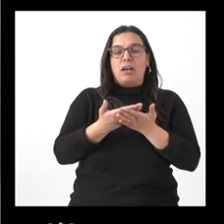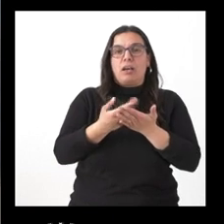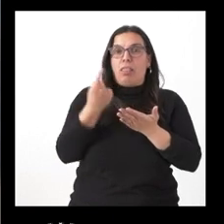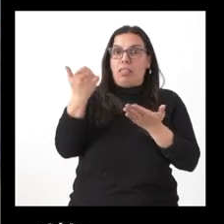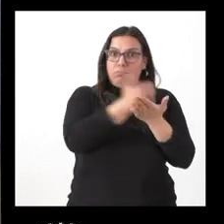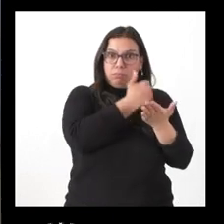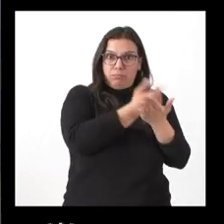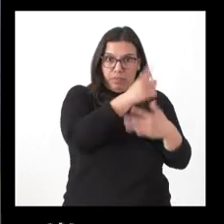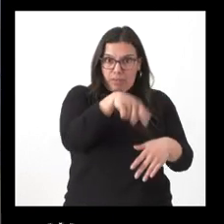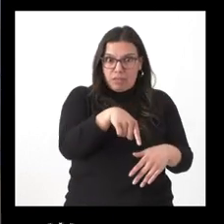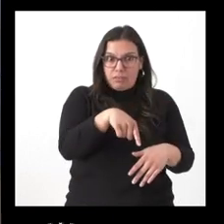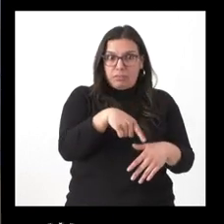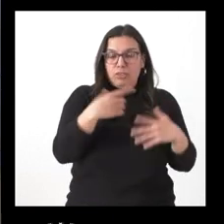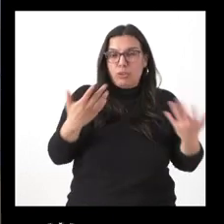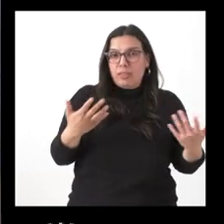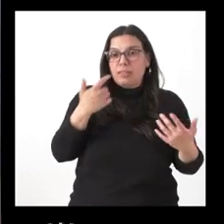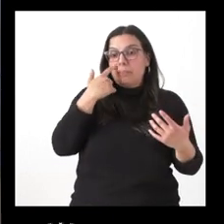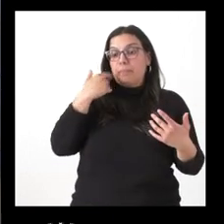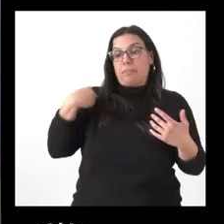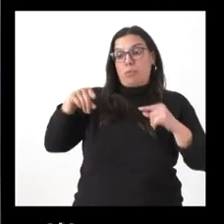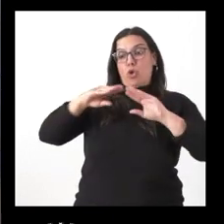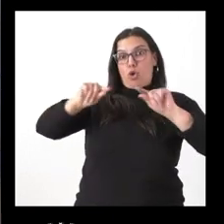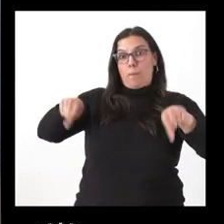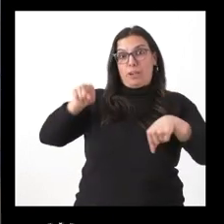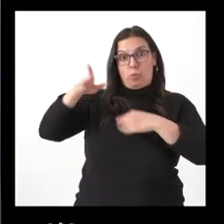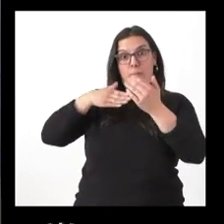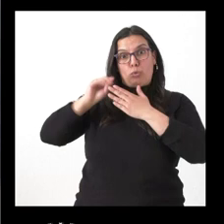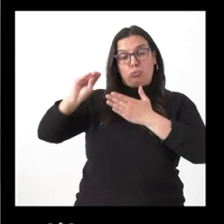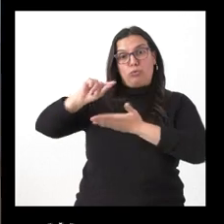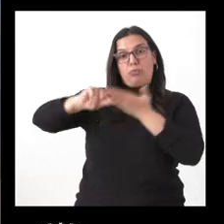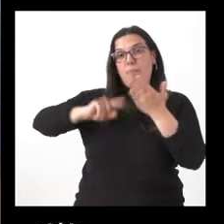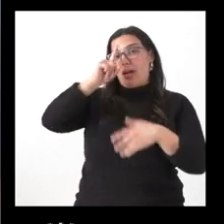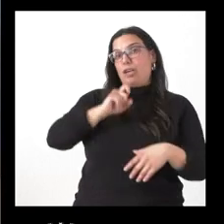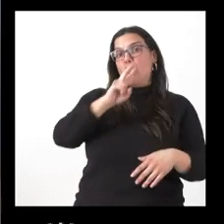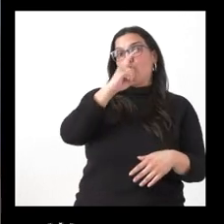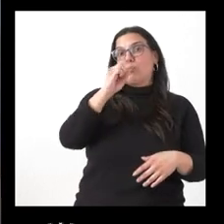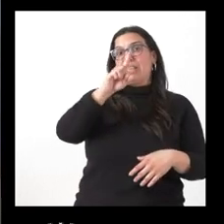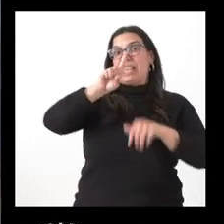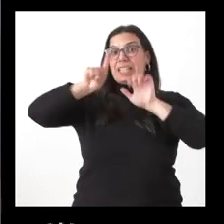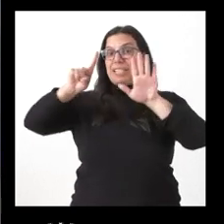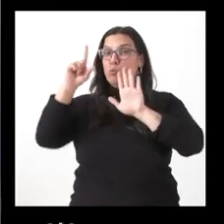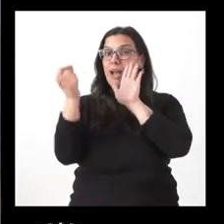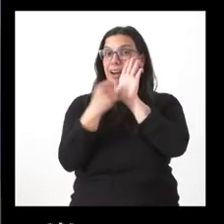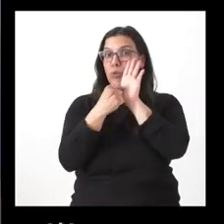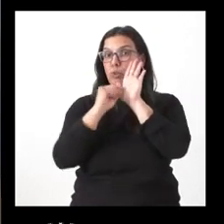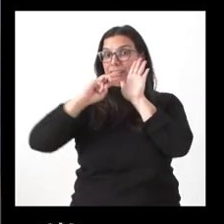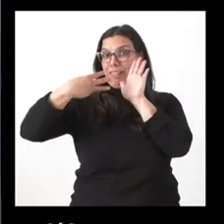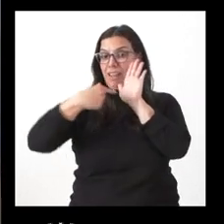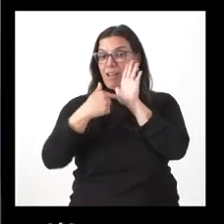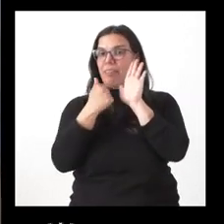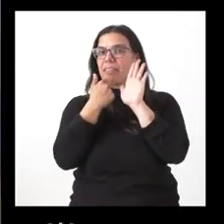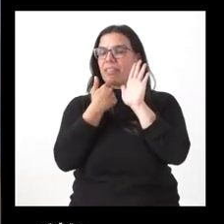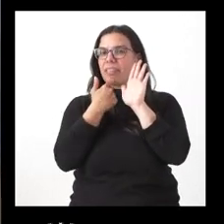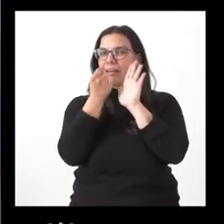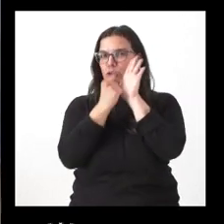dinero por ello en ese convenio que el consejero firmó en el año 2016 hay una cláusula la tercera que habla de